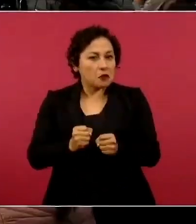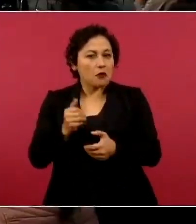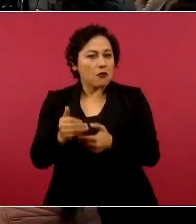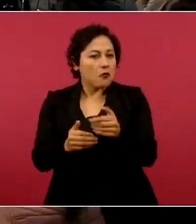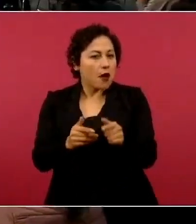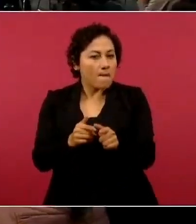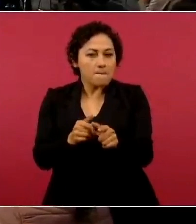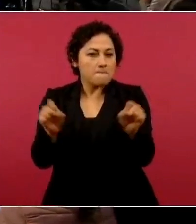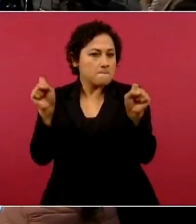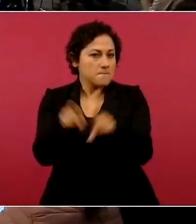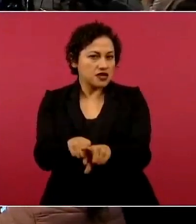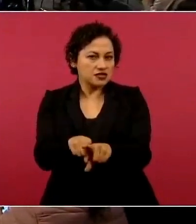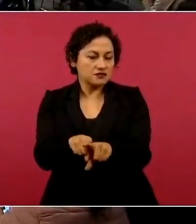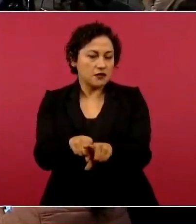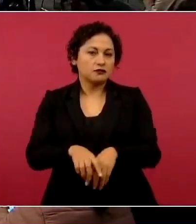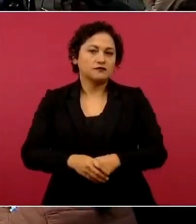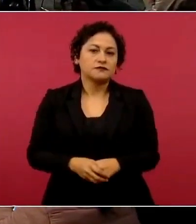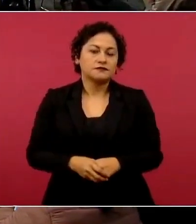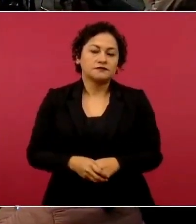Entonces,